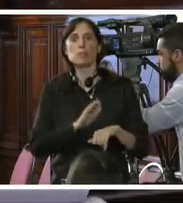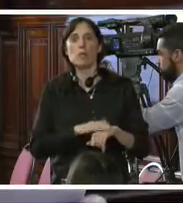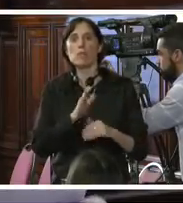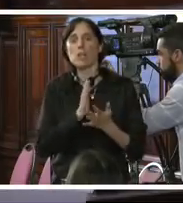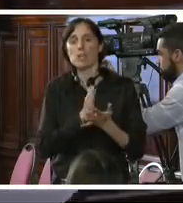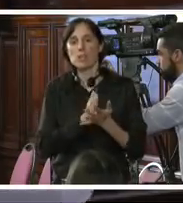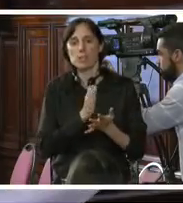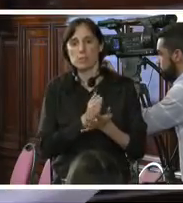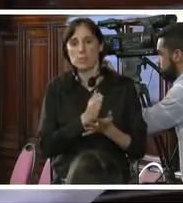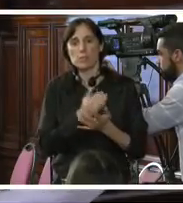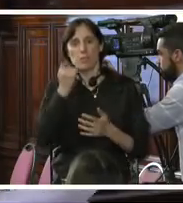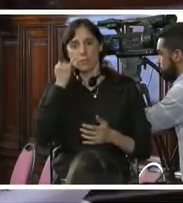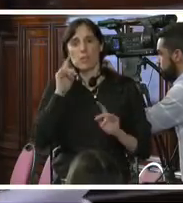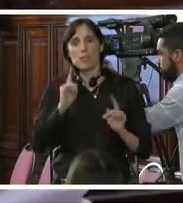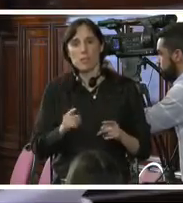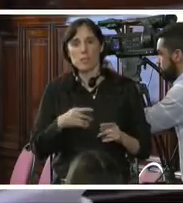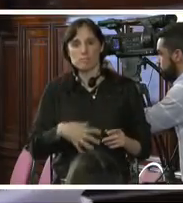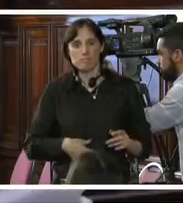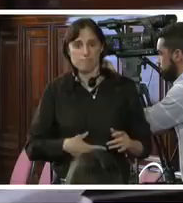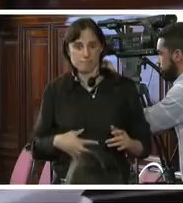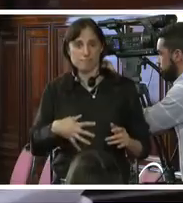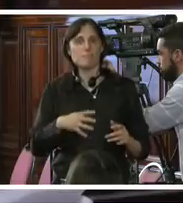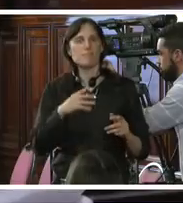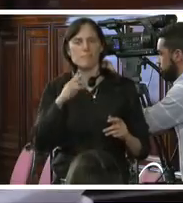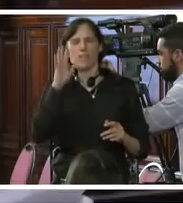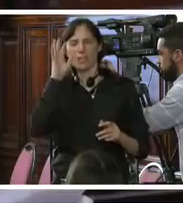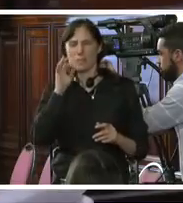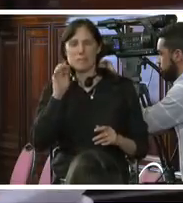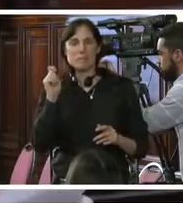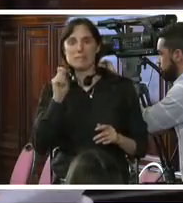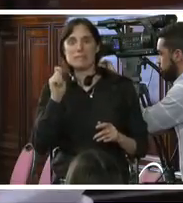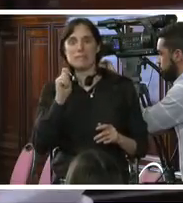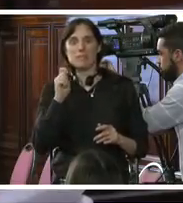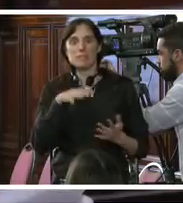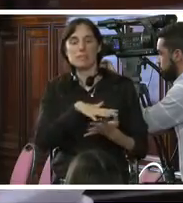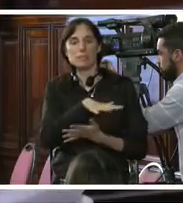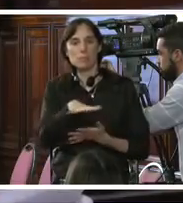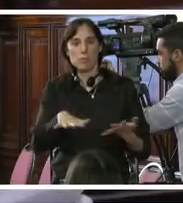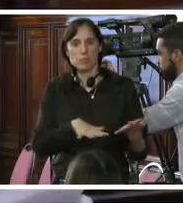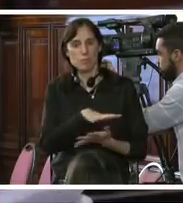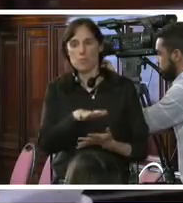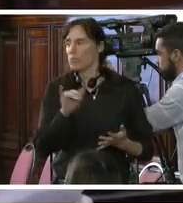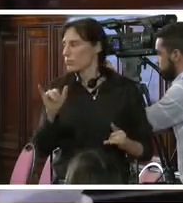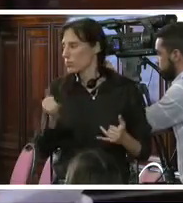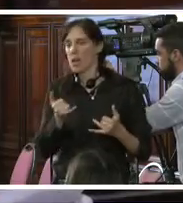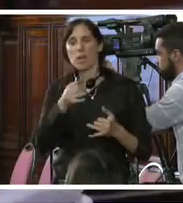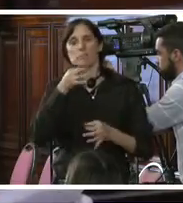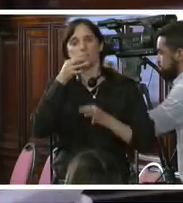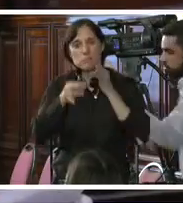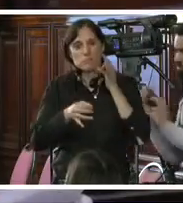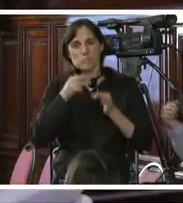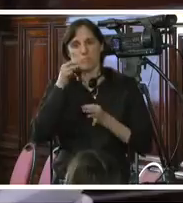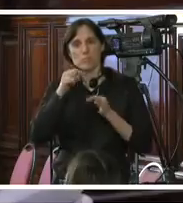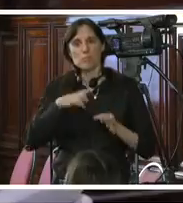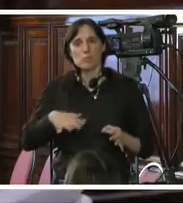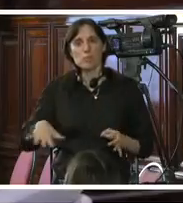y reproductivos. Reconociendo esta alarmante situación, la CIDH ha escuchado a las organizaciones de sociedad civil en